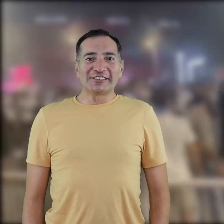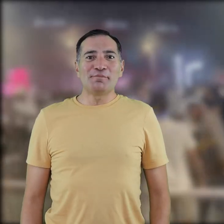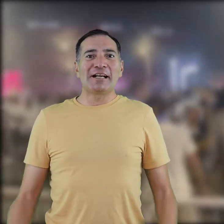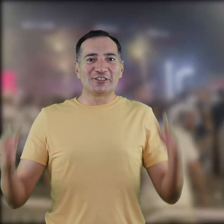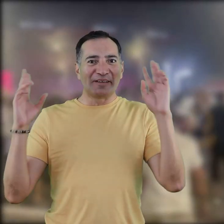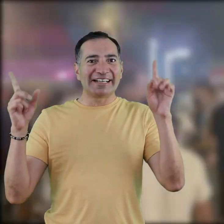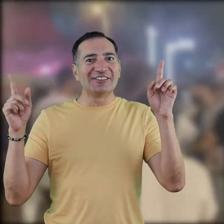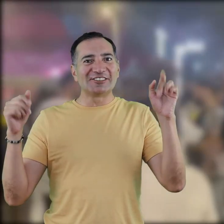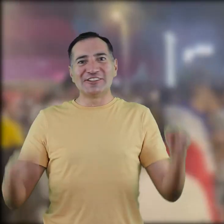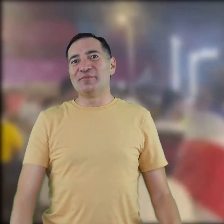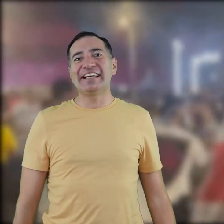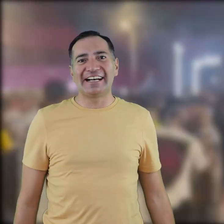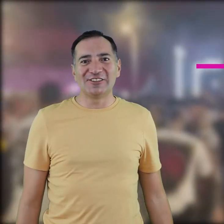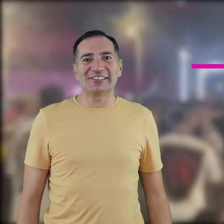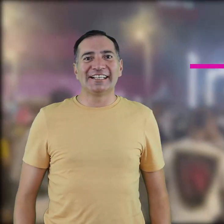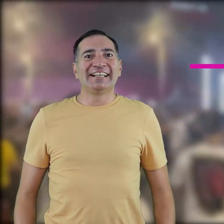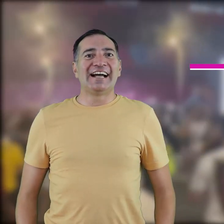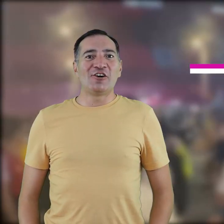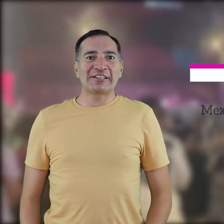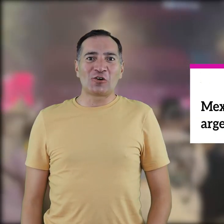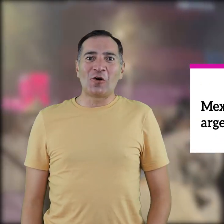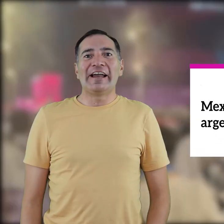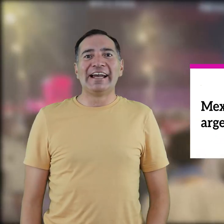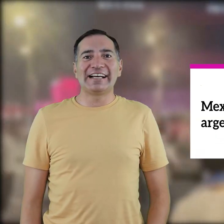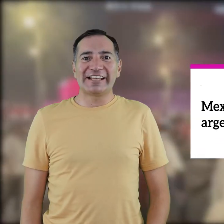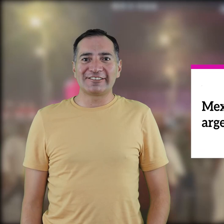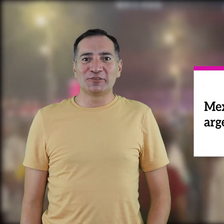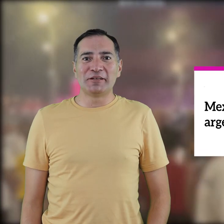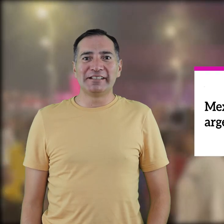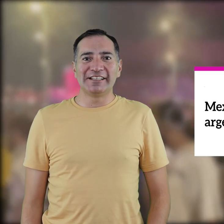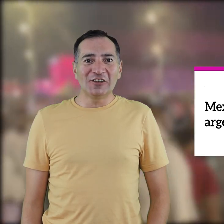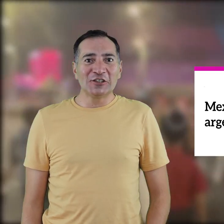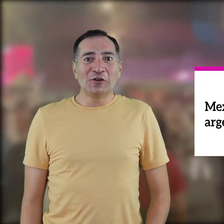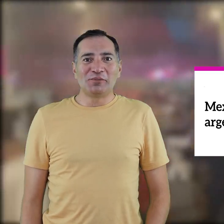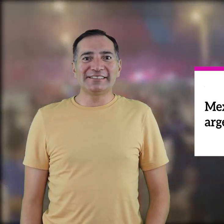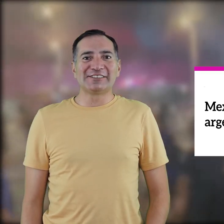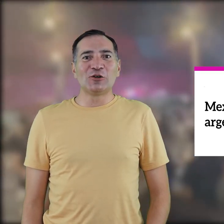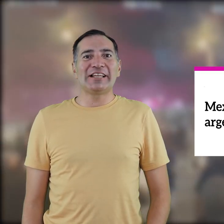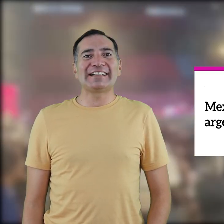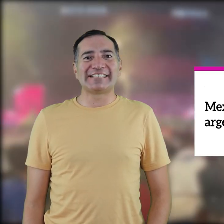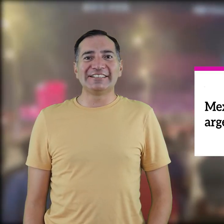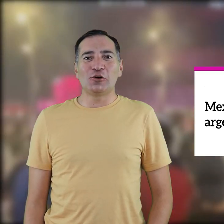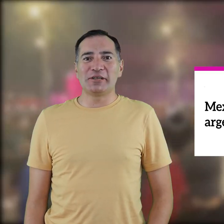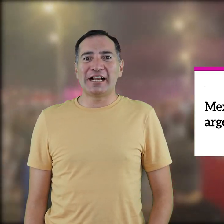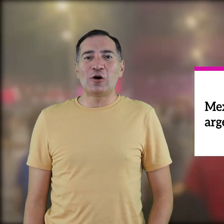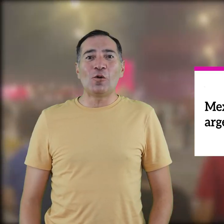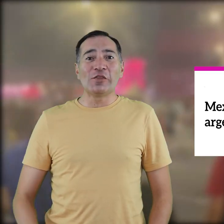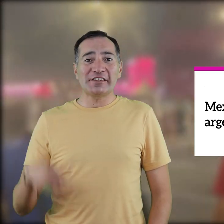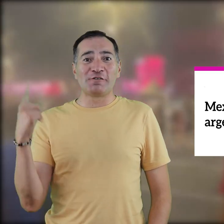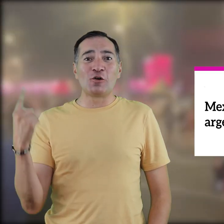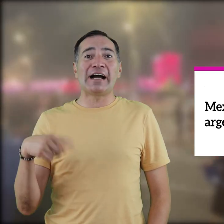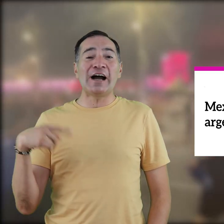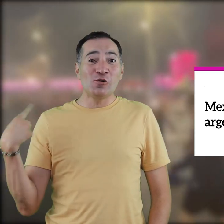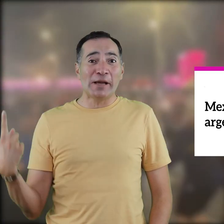Y como siempre, los mexicanos siendo mexicanos, y ahora tocó en Qatar 2022, pues resulta que se hizo viral